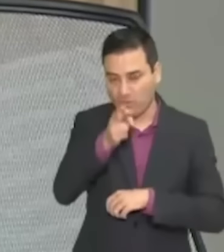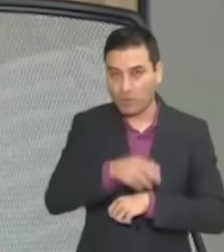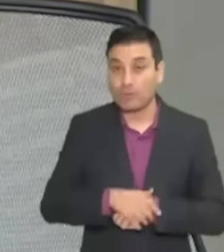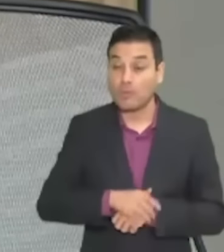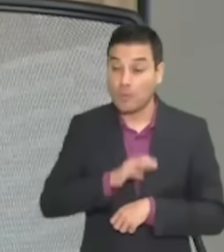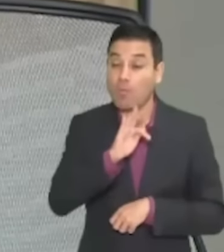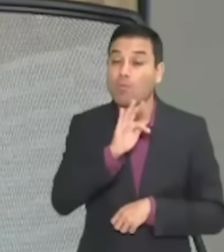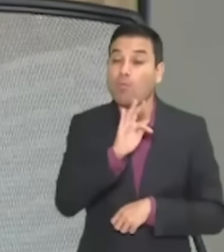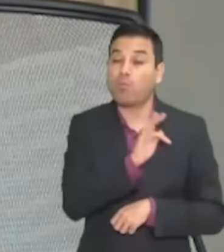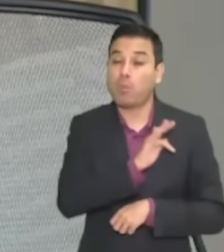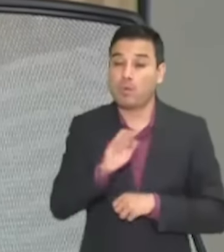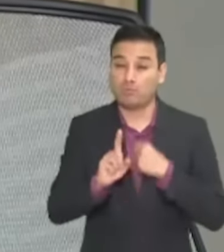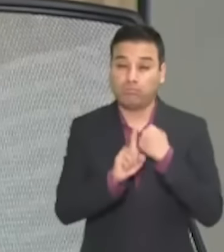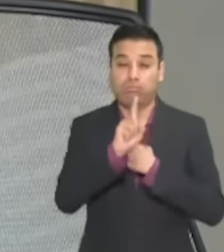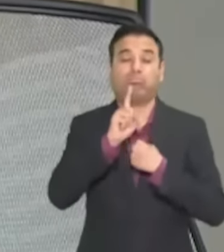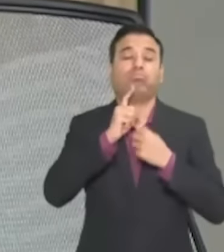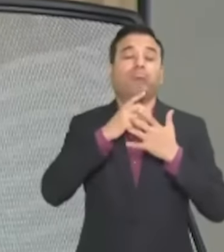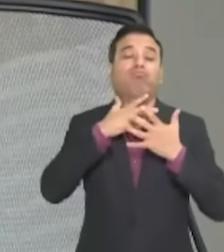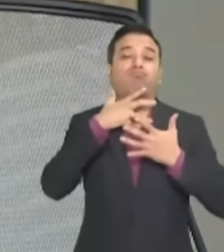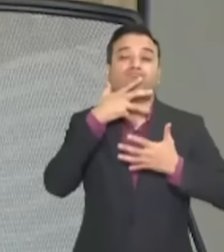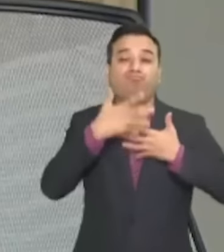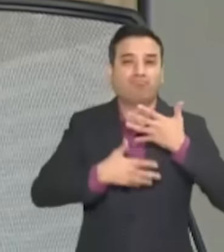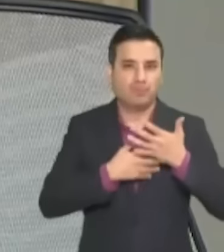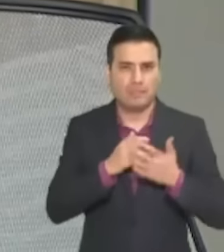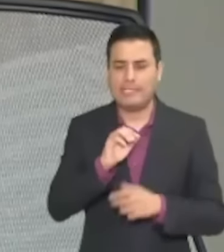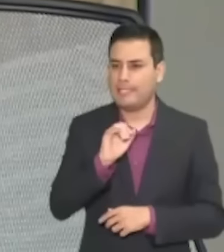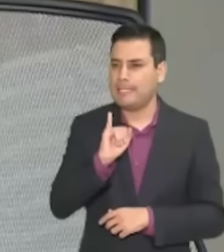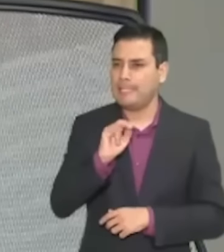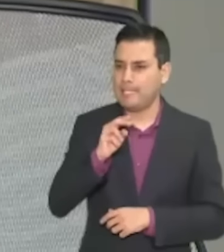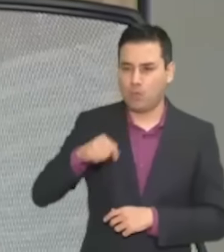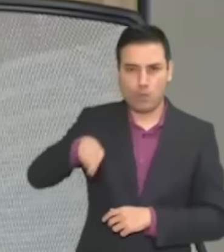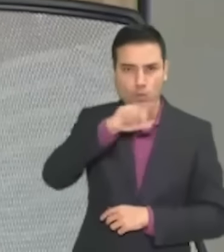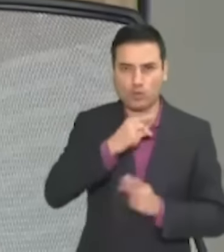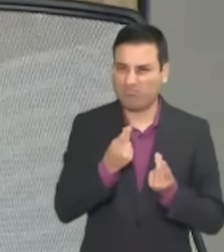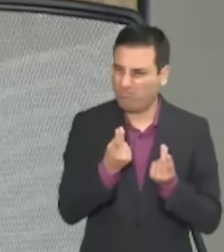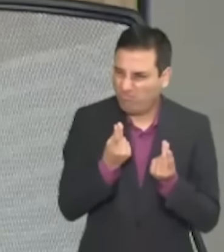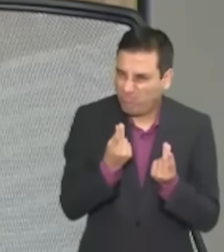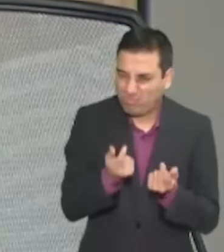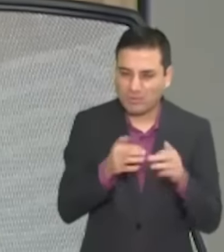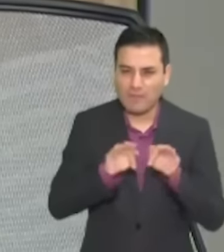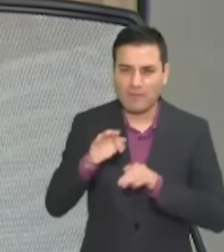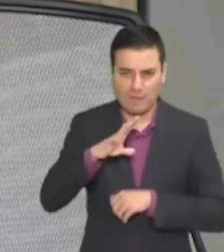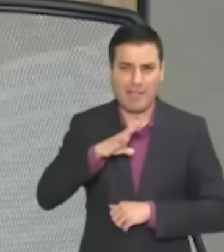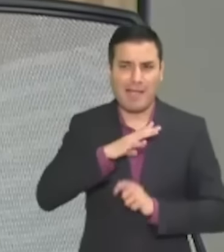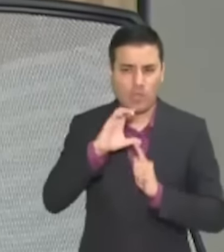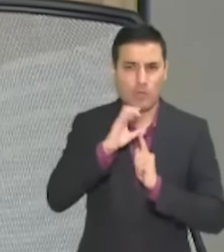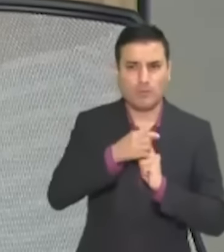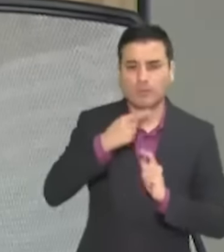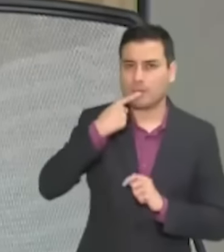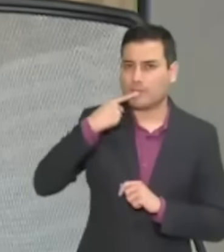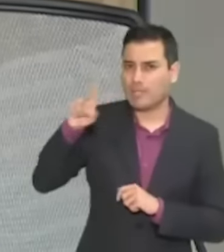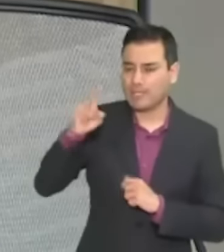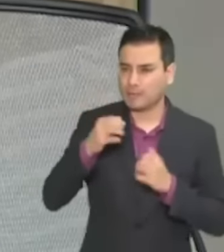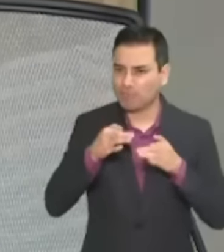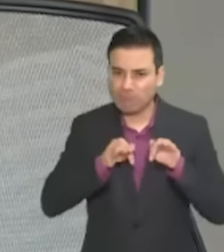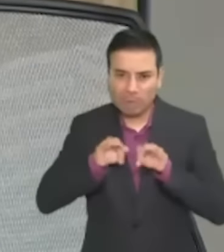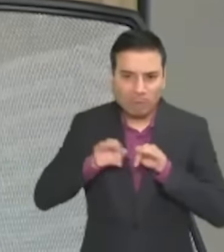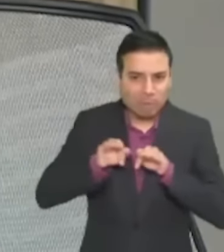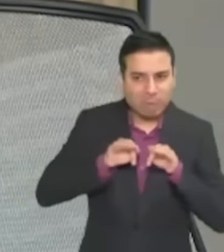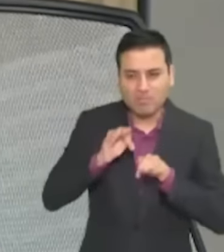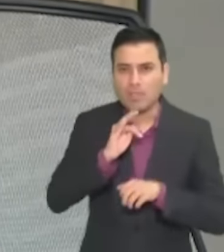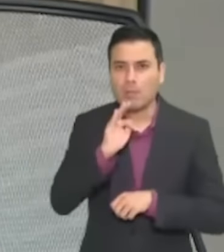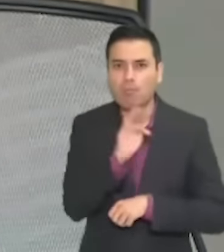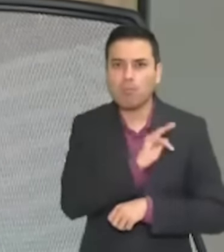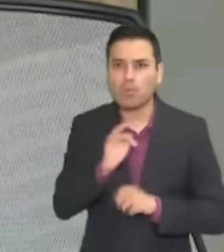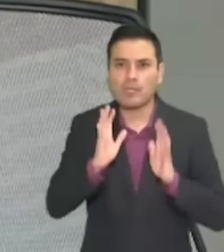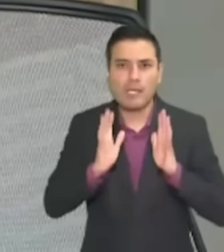daños irreparables a la contienda. Por eso se actúa de manera inmediata a través de la Comisión de Quejas y Denuncias para que se puedan